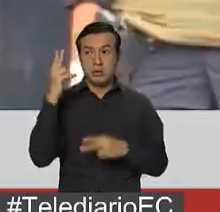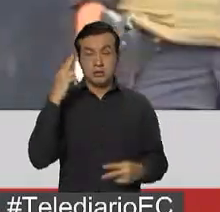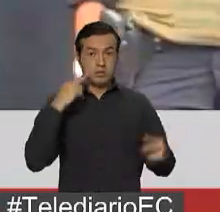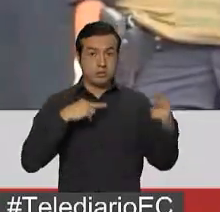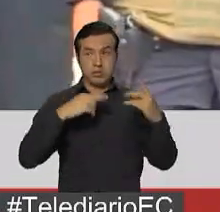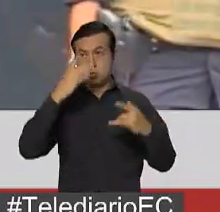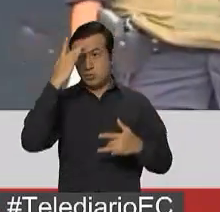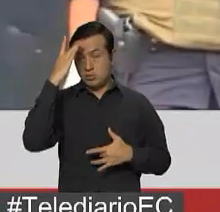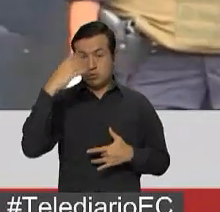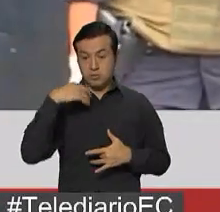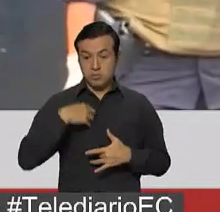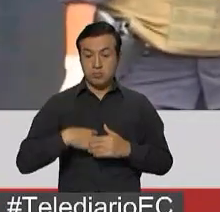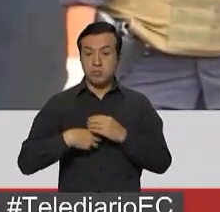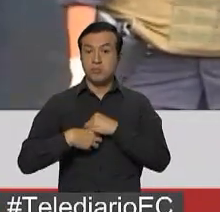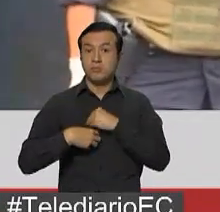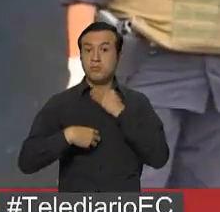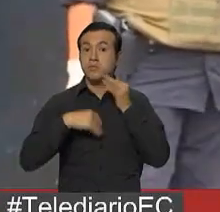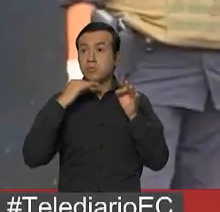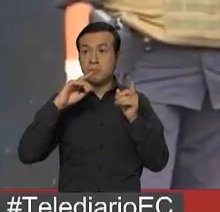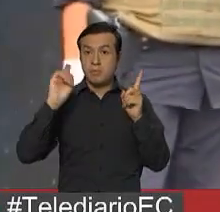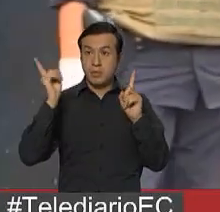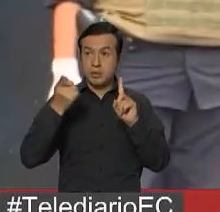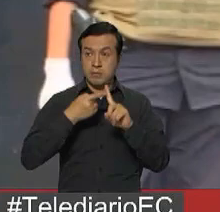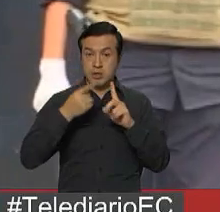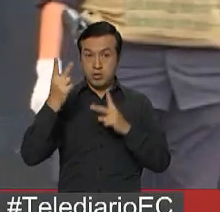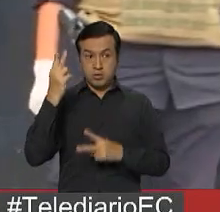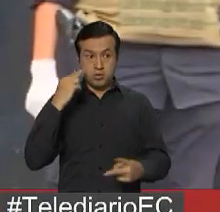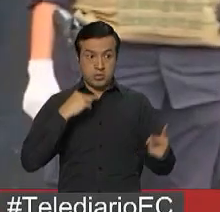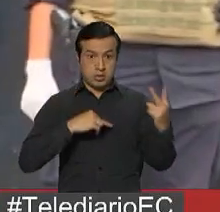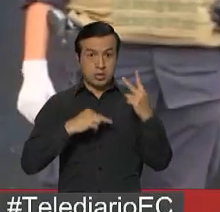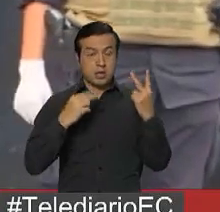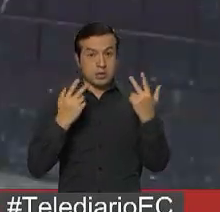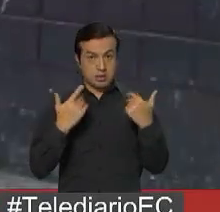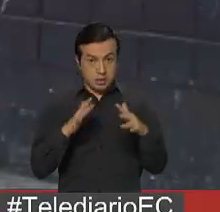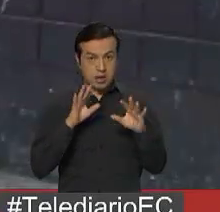de coronavirus antes de reunirse con sus dos hijas